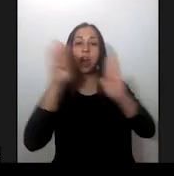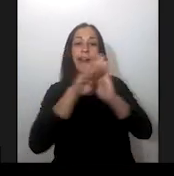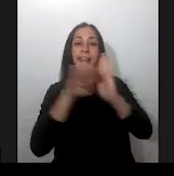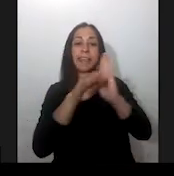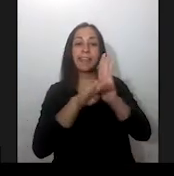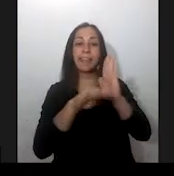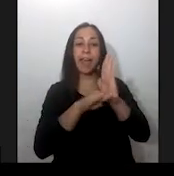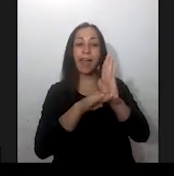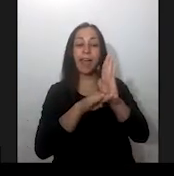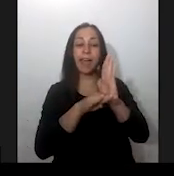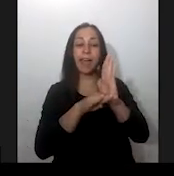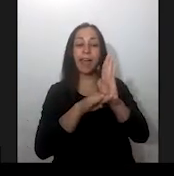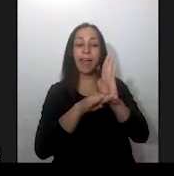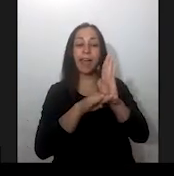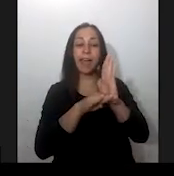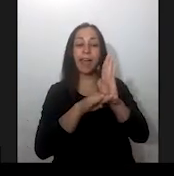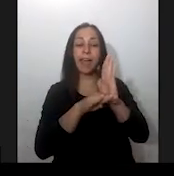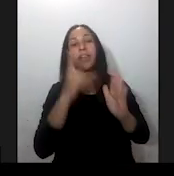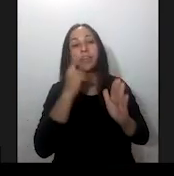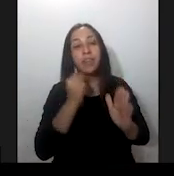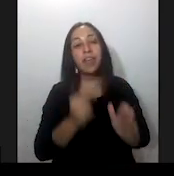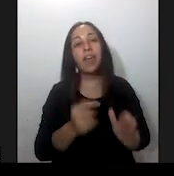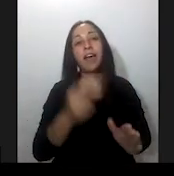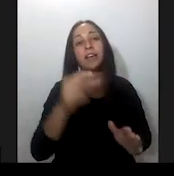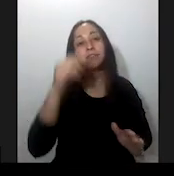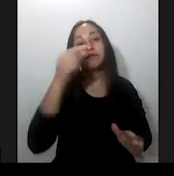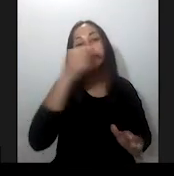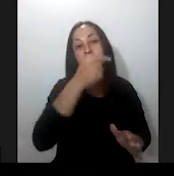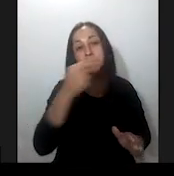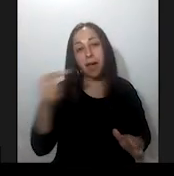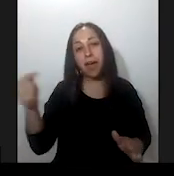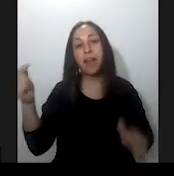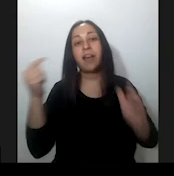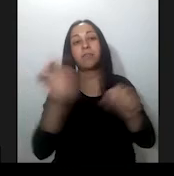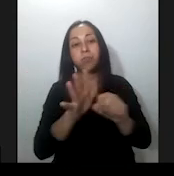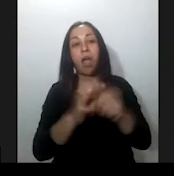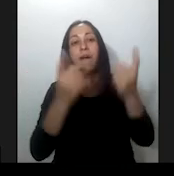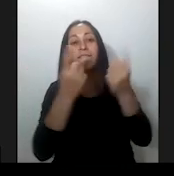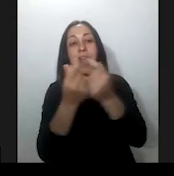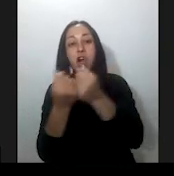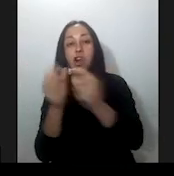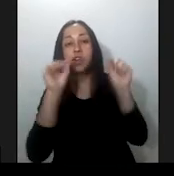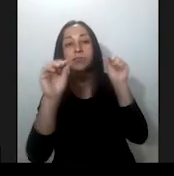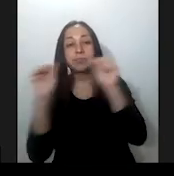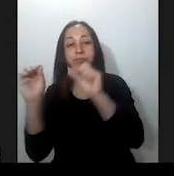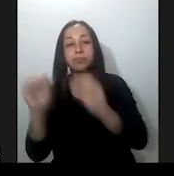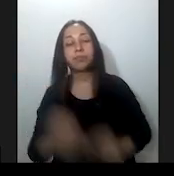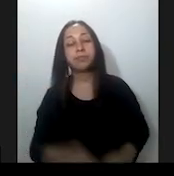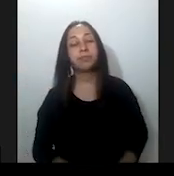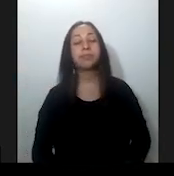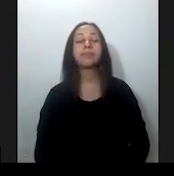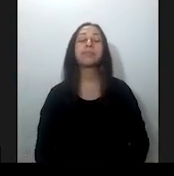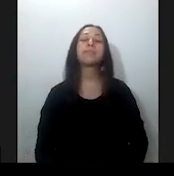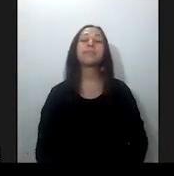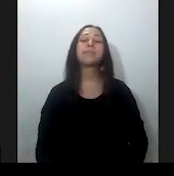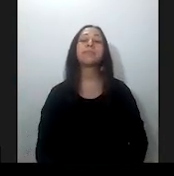Seleccionamos que sea una lista y el origen, claramente los días de la semana, que van a ser los valores que conforman